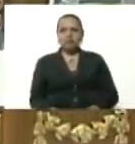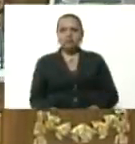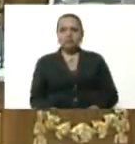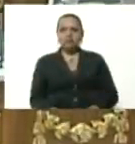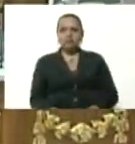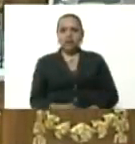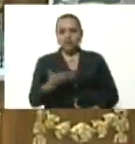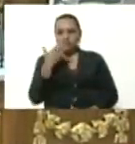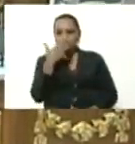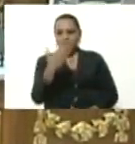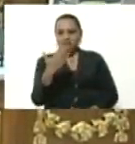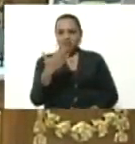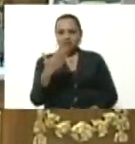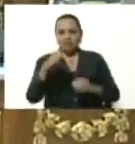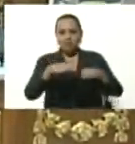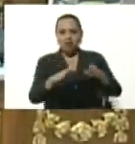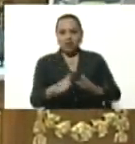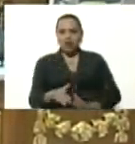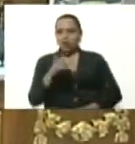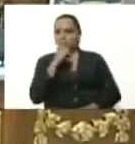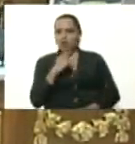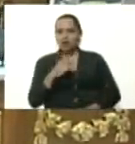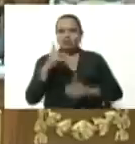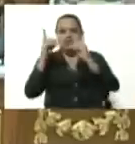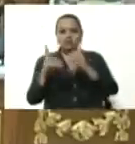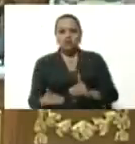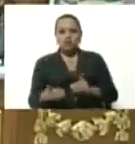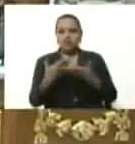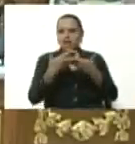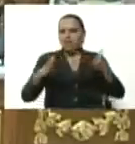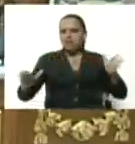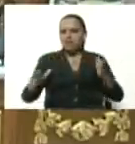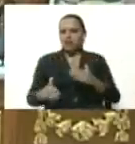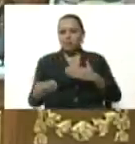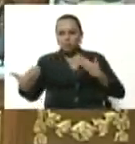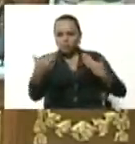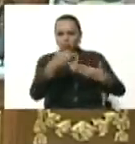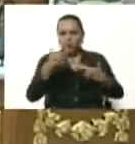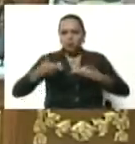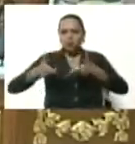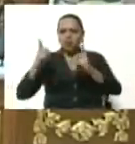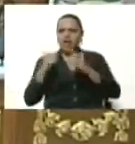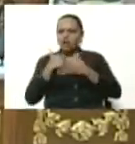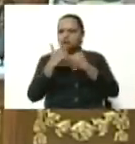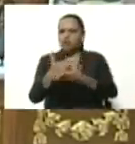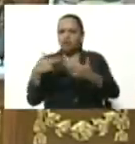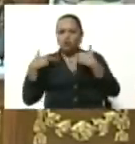frente a sus costas, y ellos no son capaces de tomar una decisión de abrirles las puertas y ayudarlos como seres humanos?